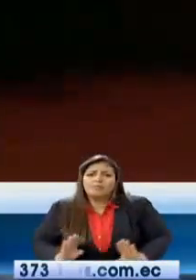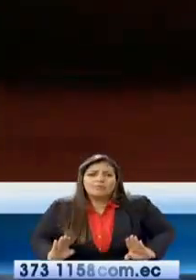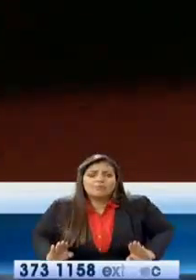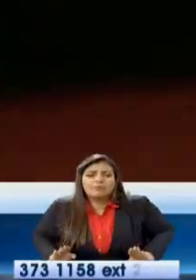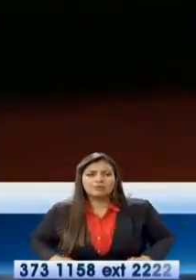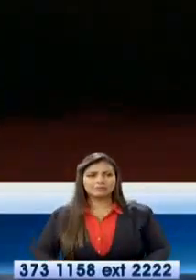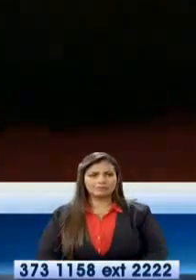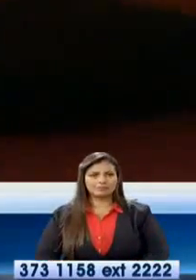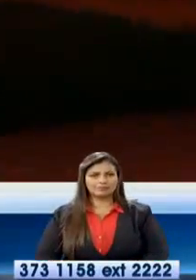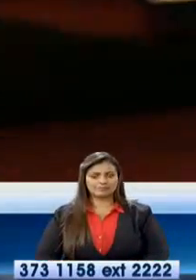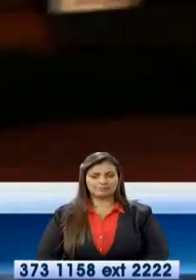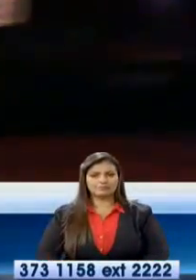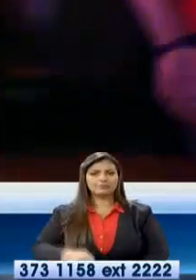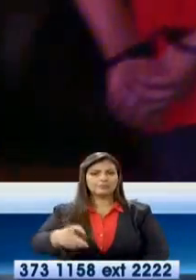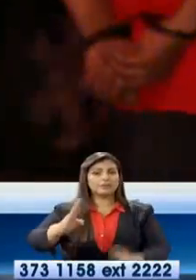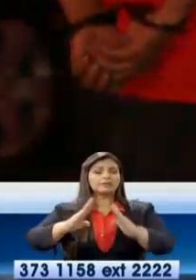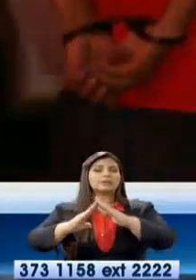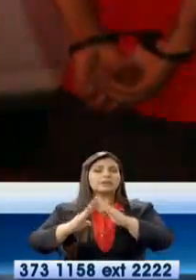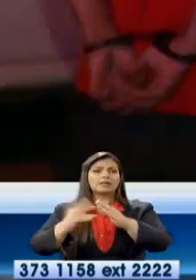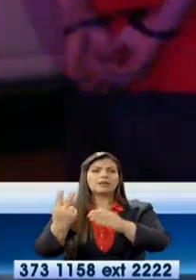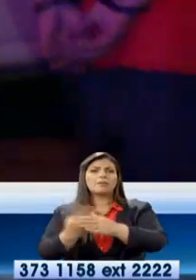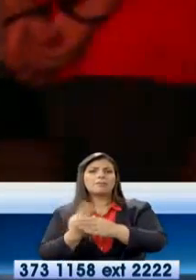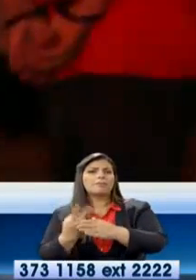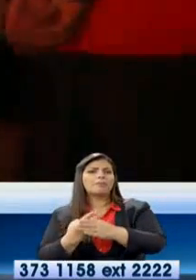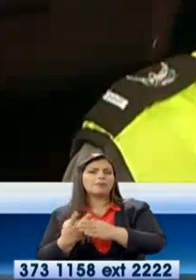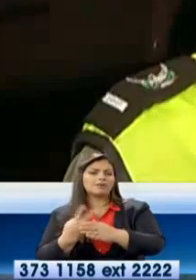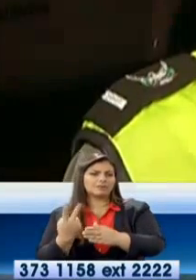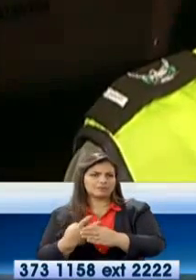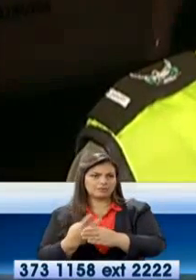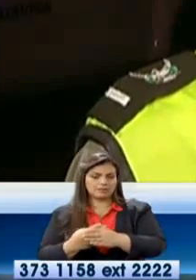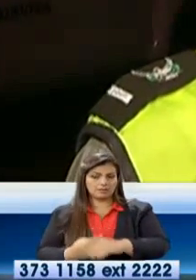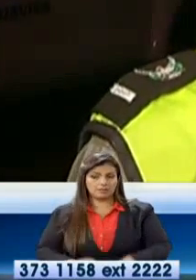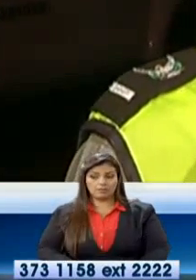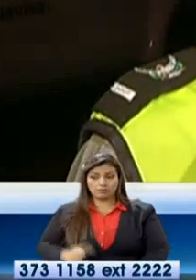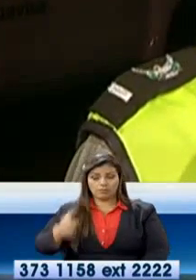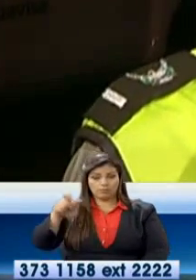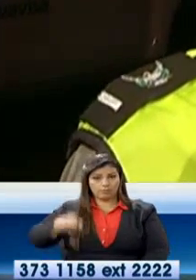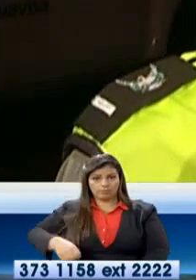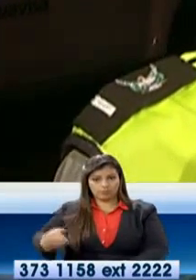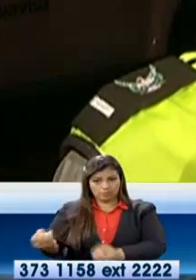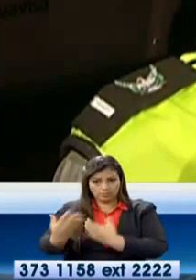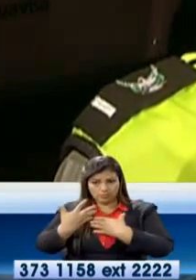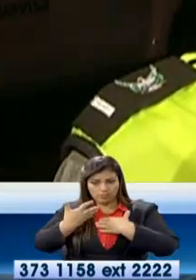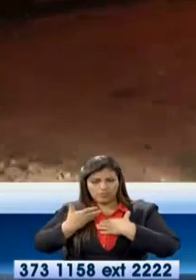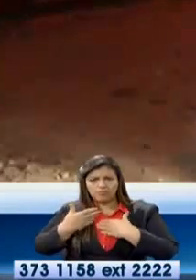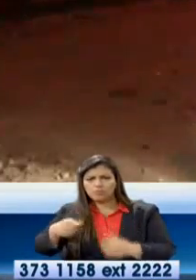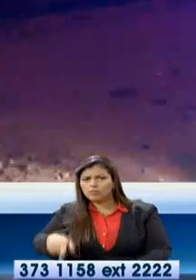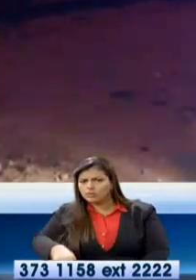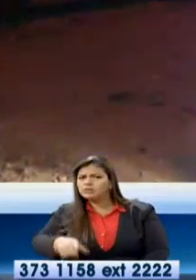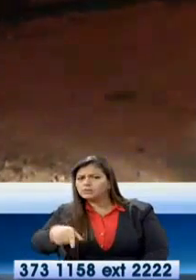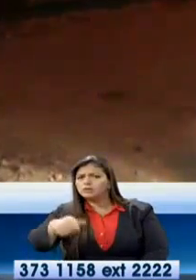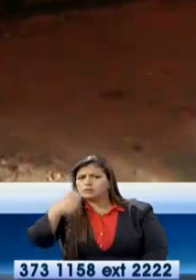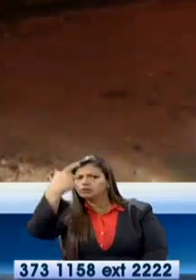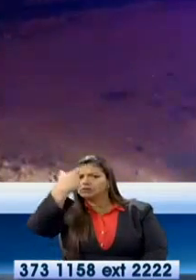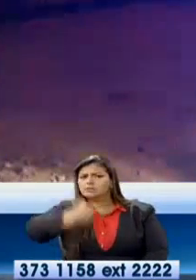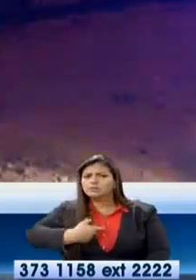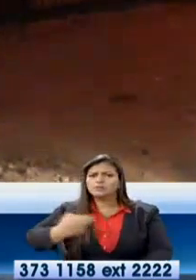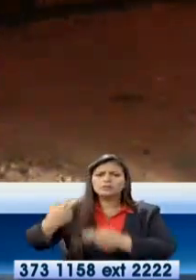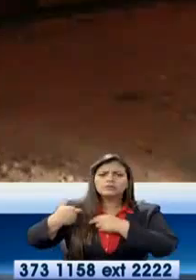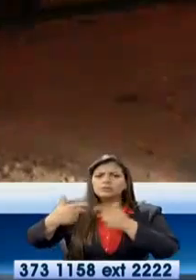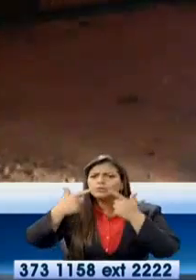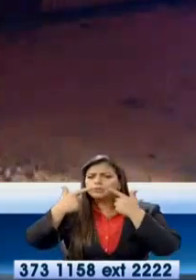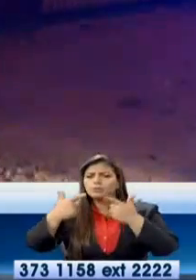nos supieron manifestar los moradores, que hay un señor que cuida, pero el señor que cuida no está por aquí. La vivienda